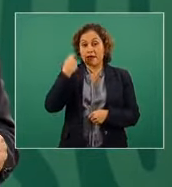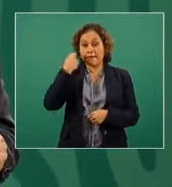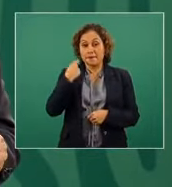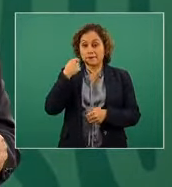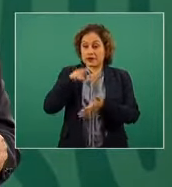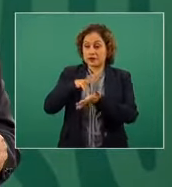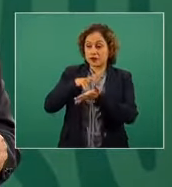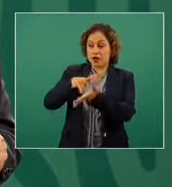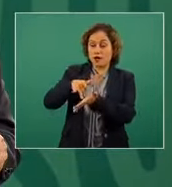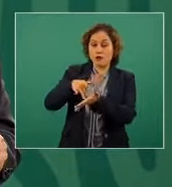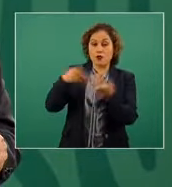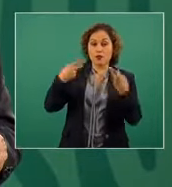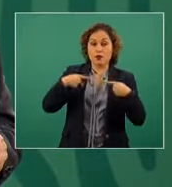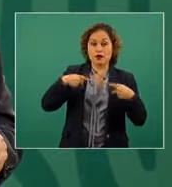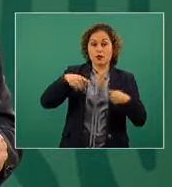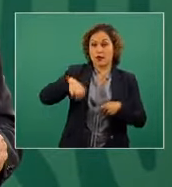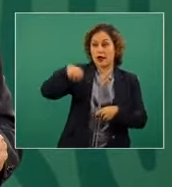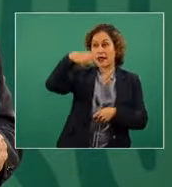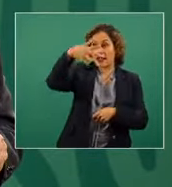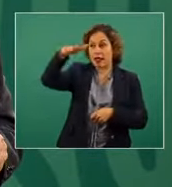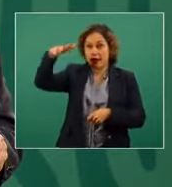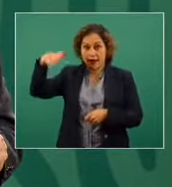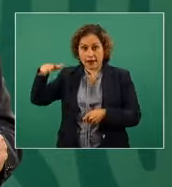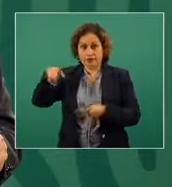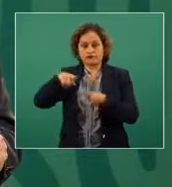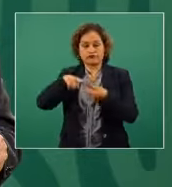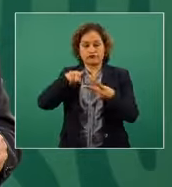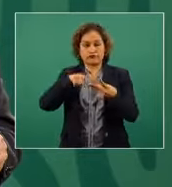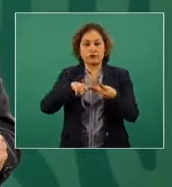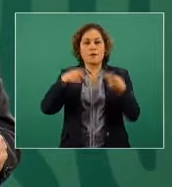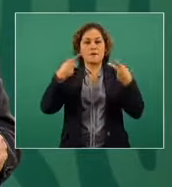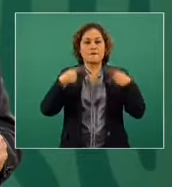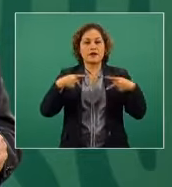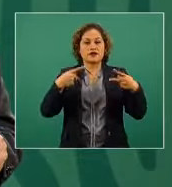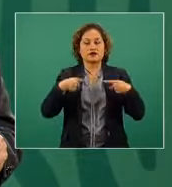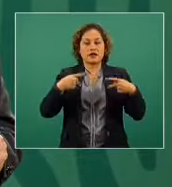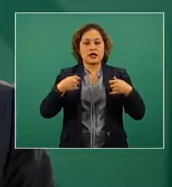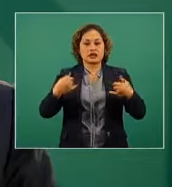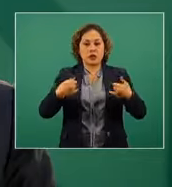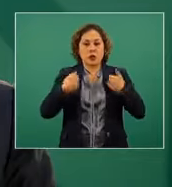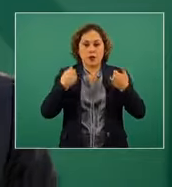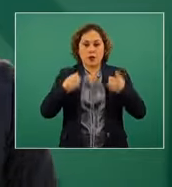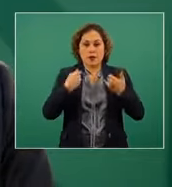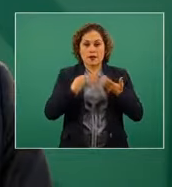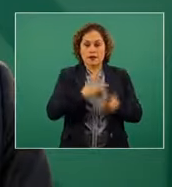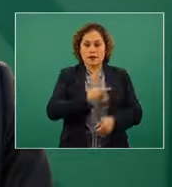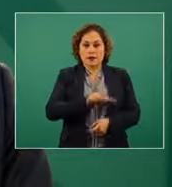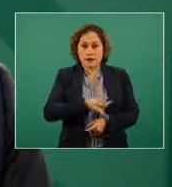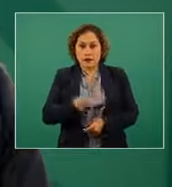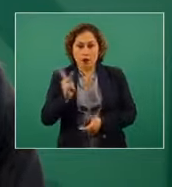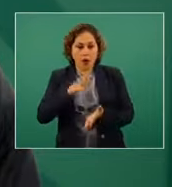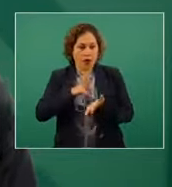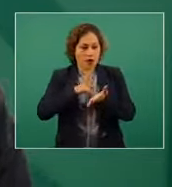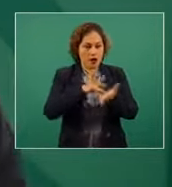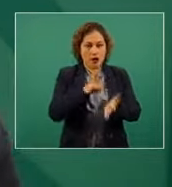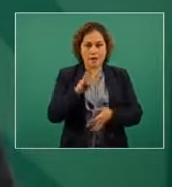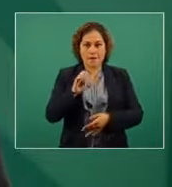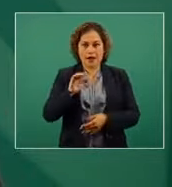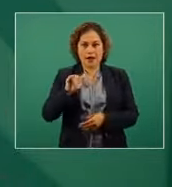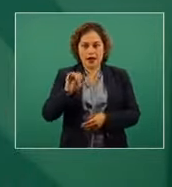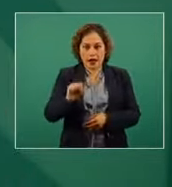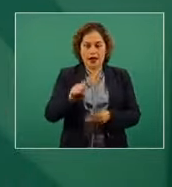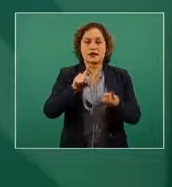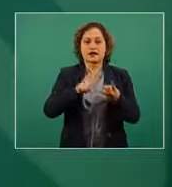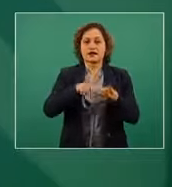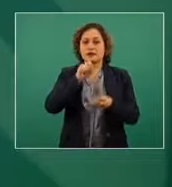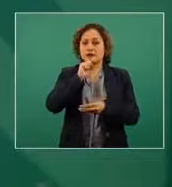mayores y las becas para estudiantes pobres y la pensión para niñas y niños